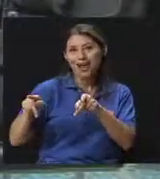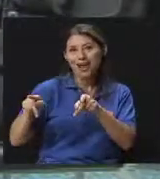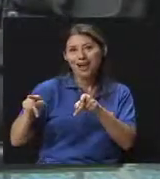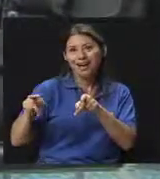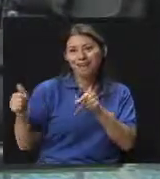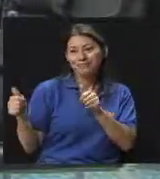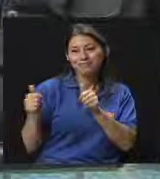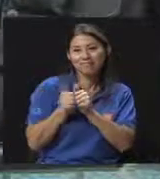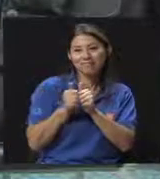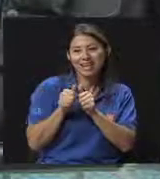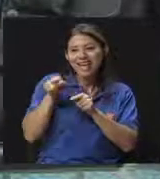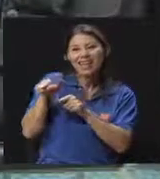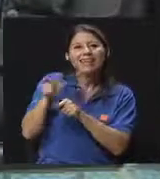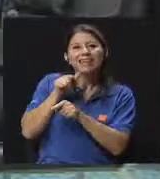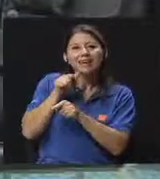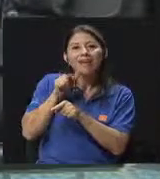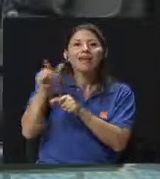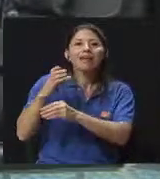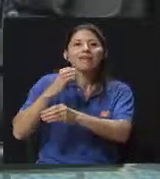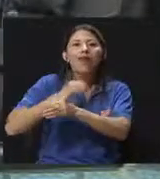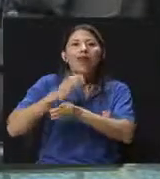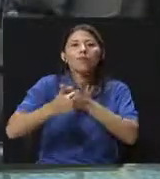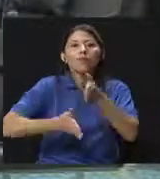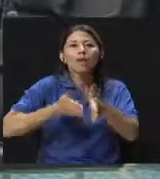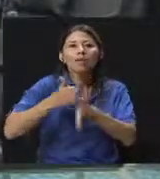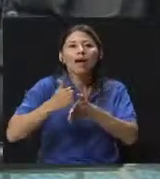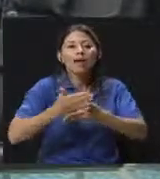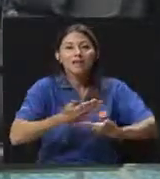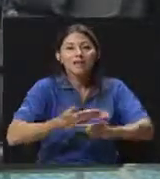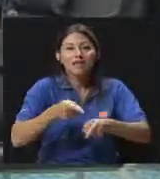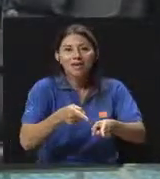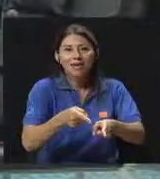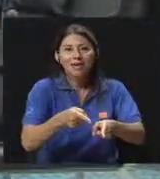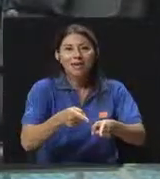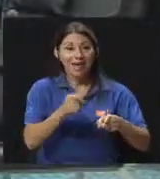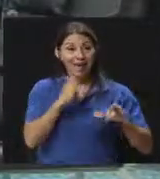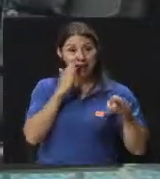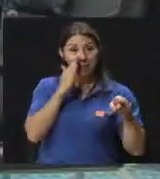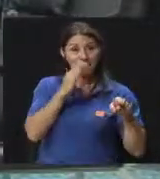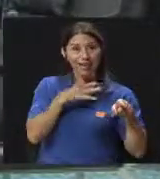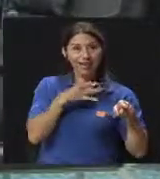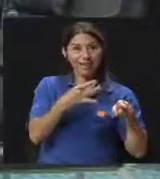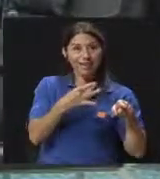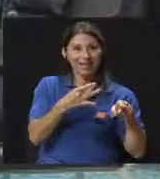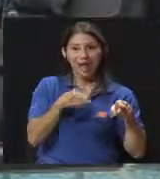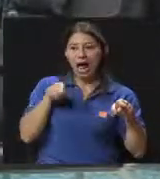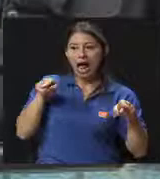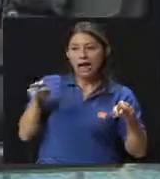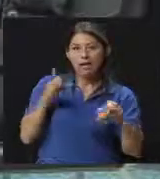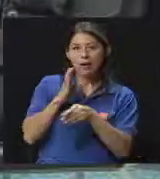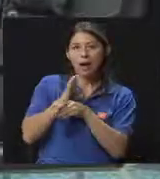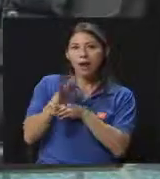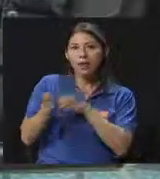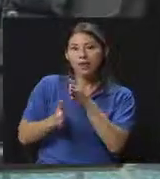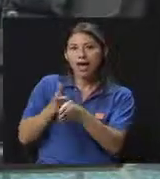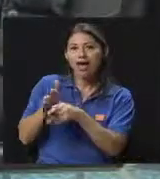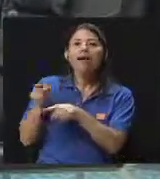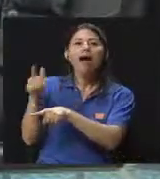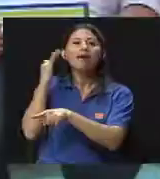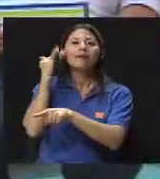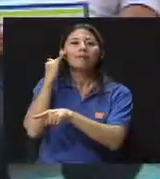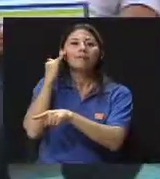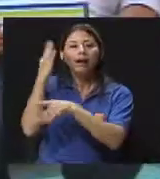interesa que la persona que les va a cuidar el chiquito posterior al ingreso a su trabajo esté